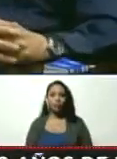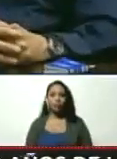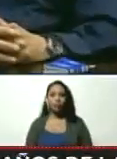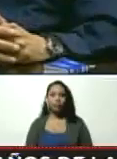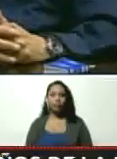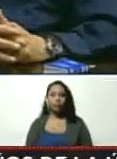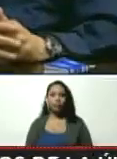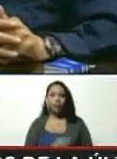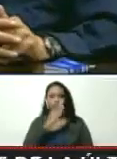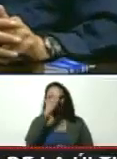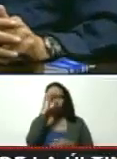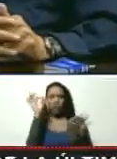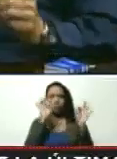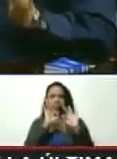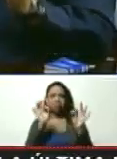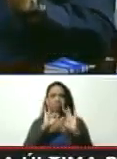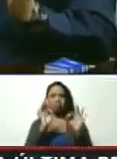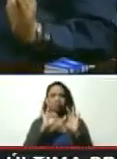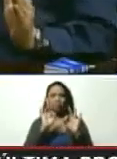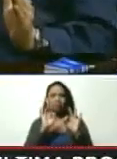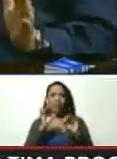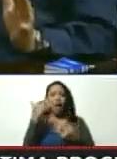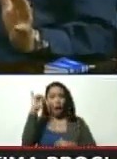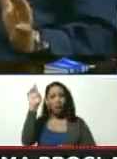Y tuvo razón.